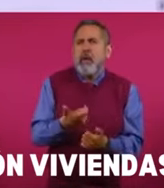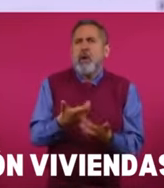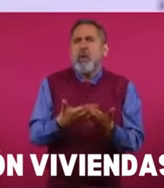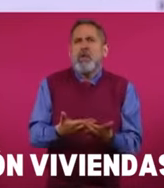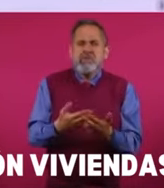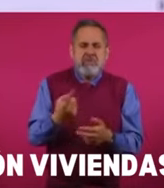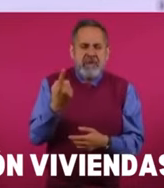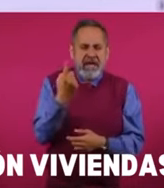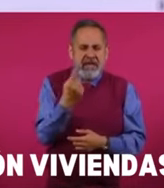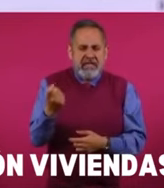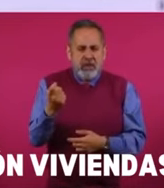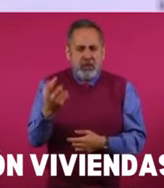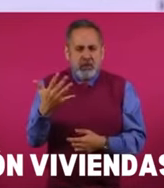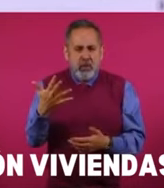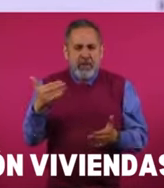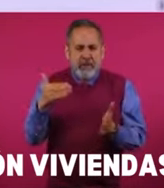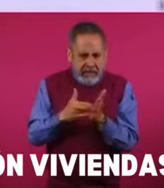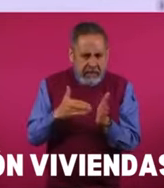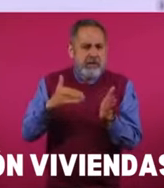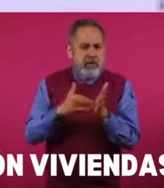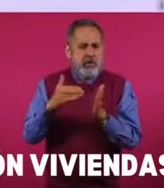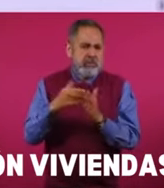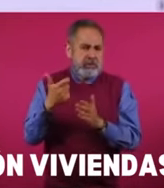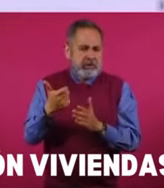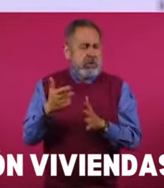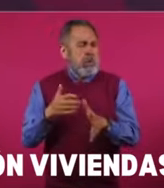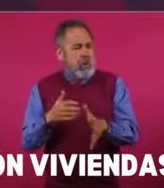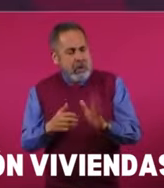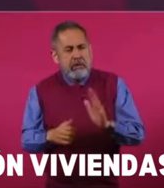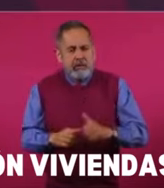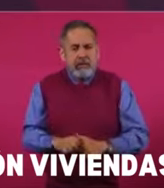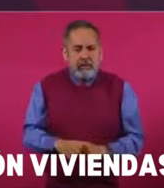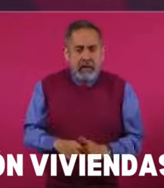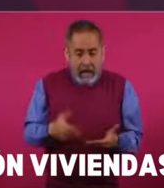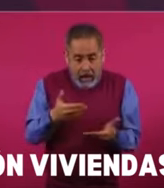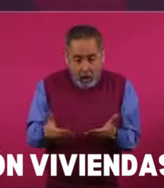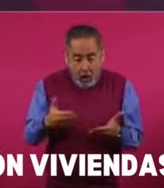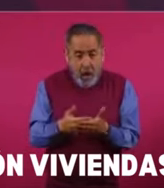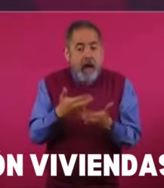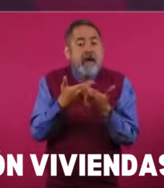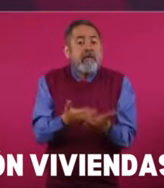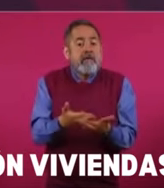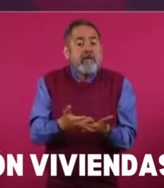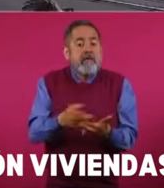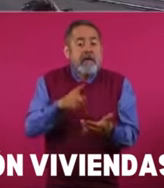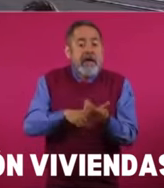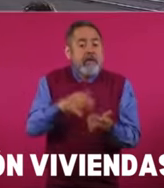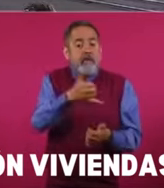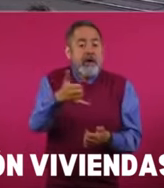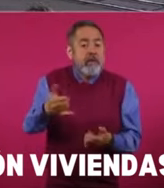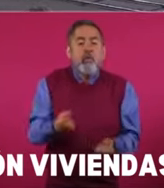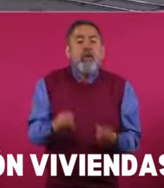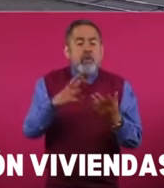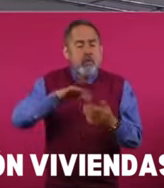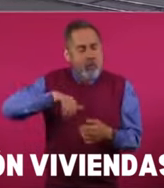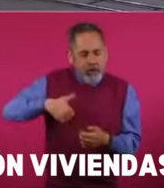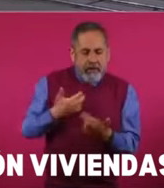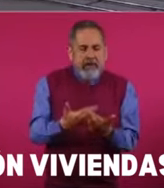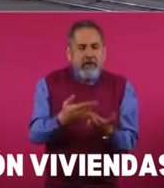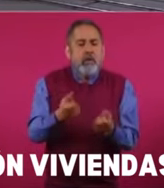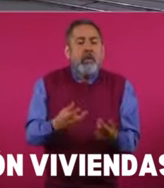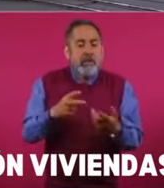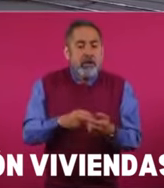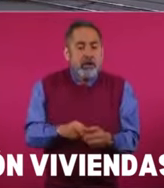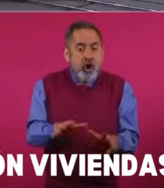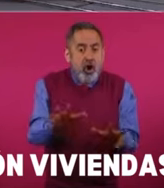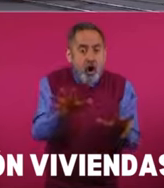de 150 mil millones de pesos, y ahora la reserva del Infonavit es